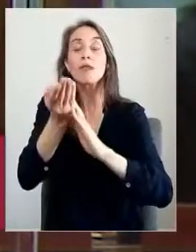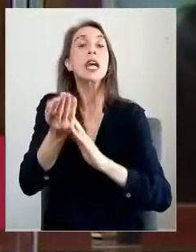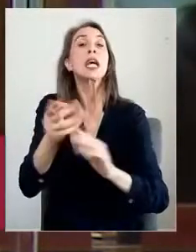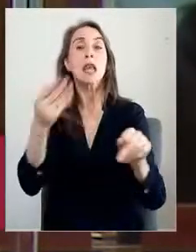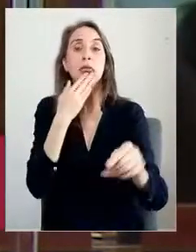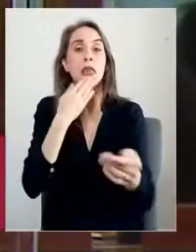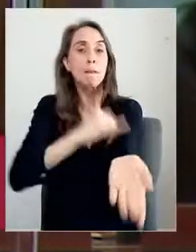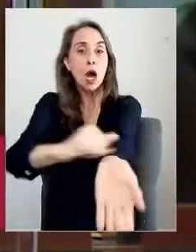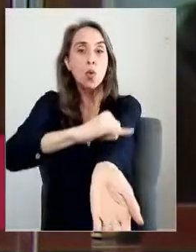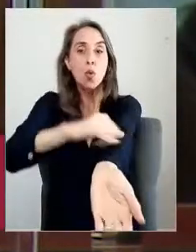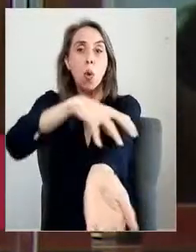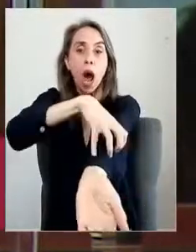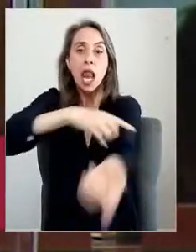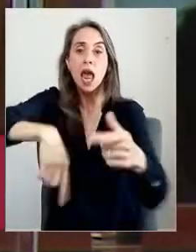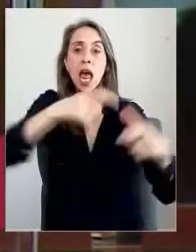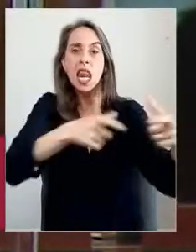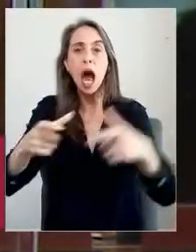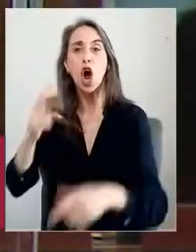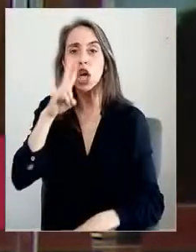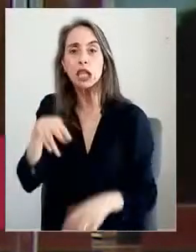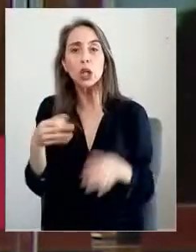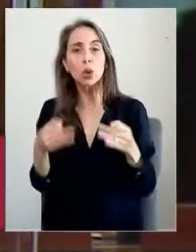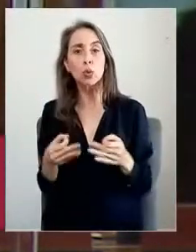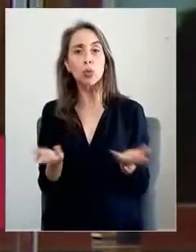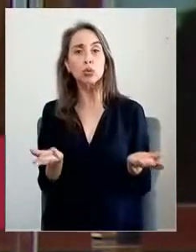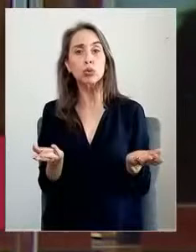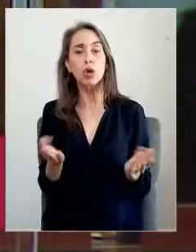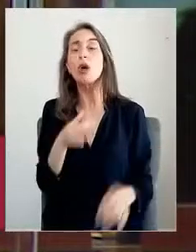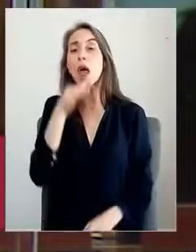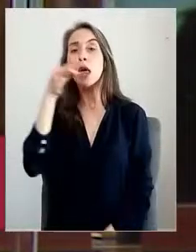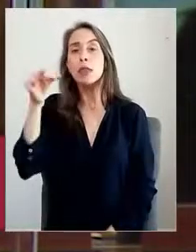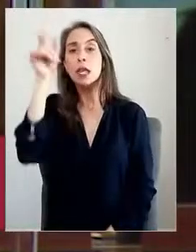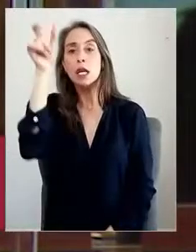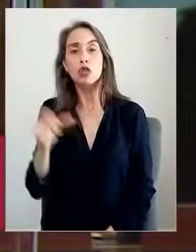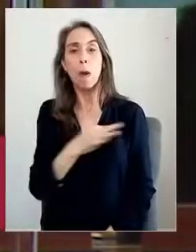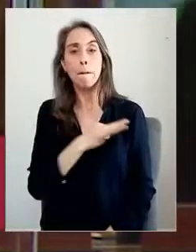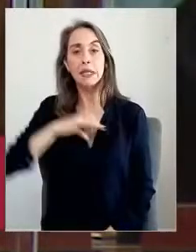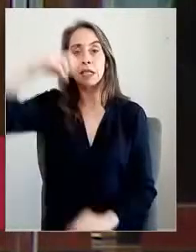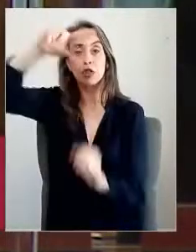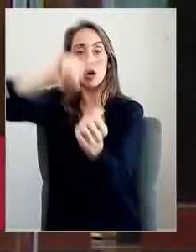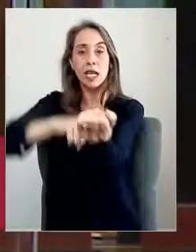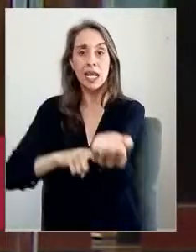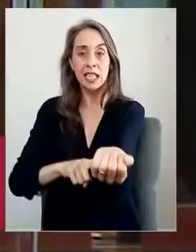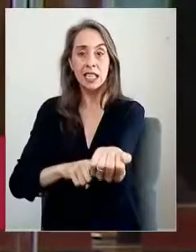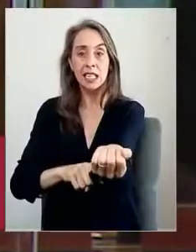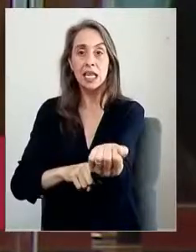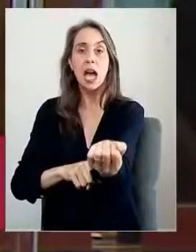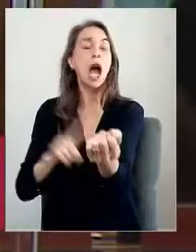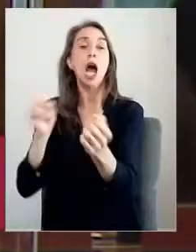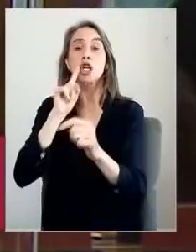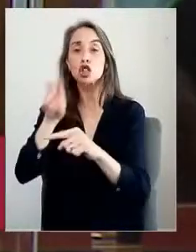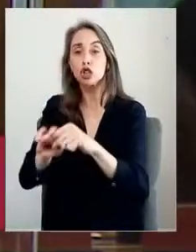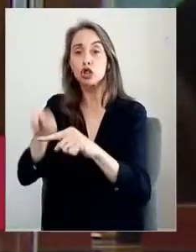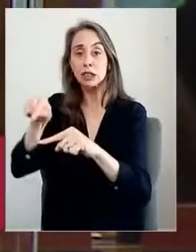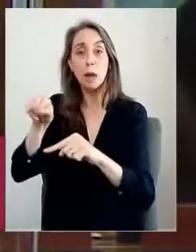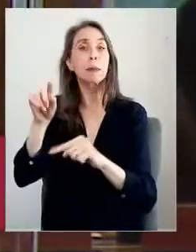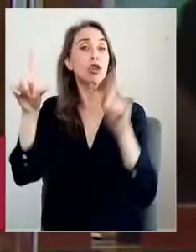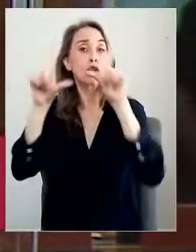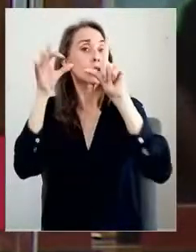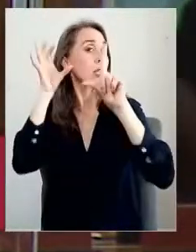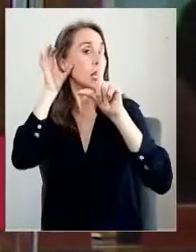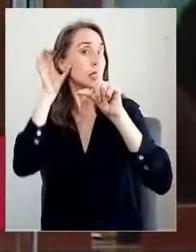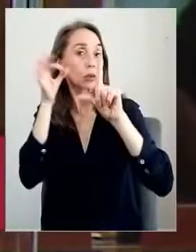Además, decirle al ministro también de Energía, que no está en esta sesión, pero nos estará escuchando, que hay que avanzar en la región de los lagos con el